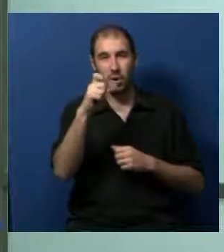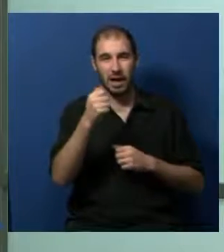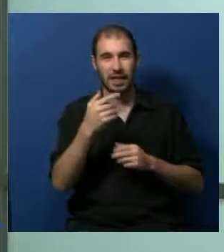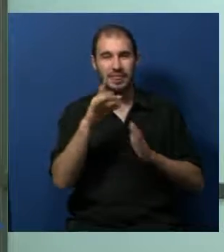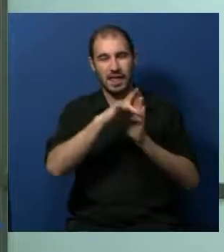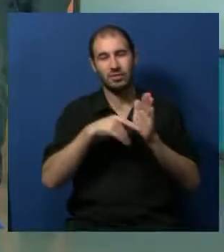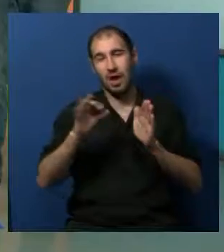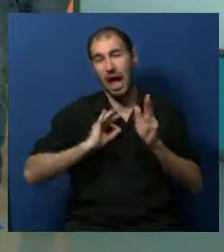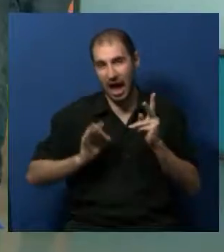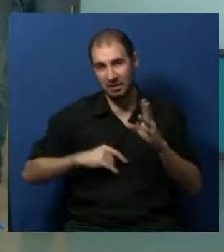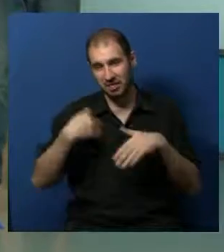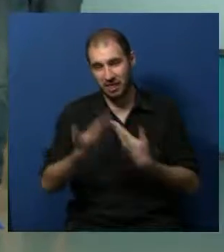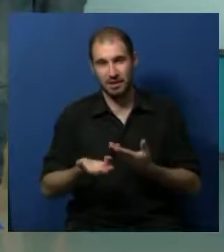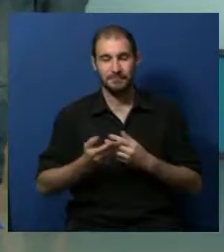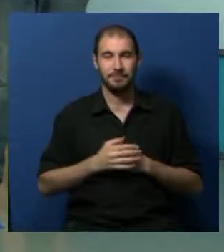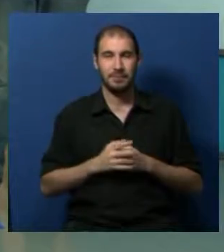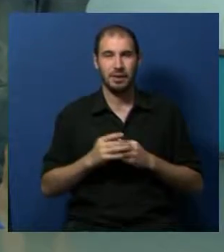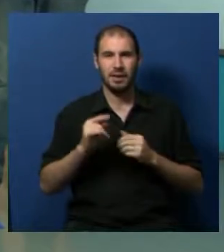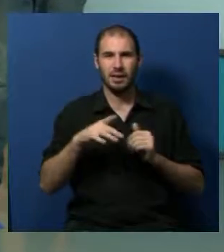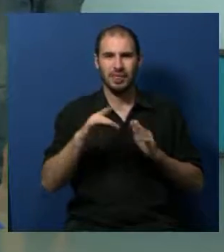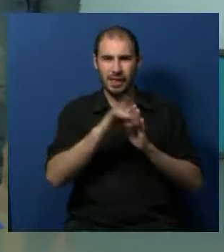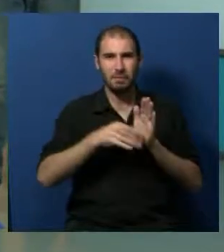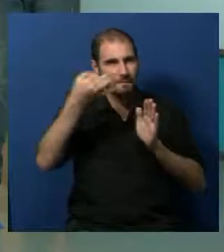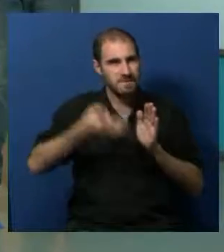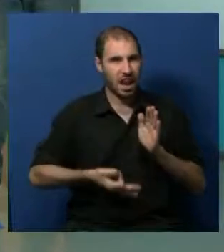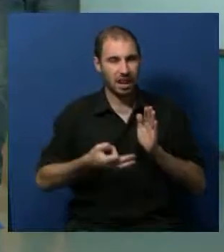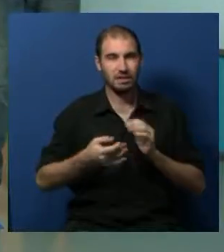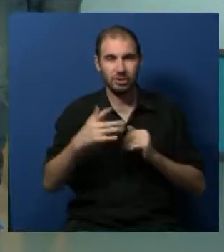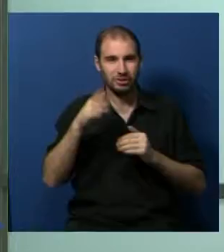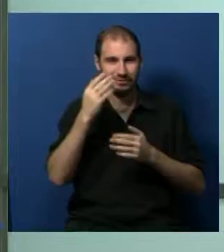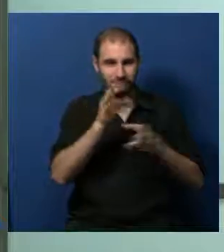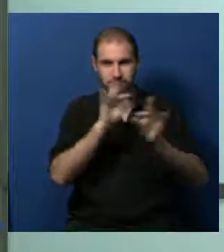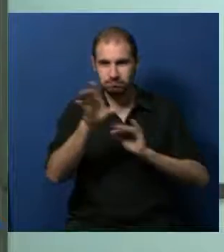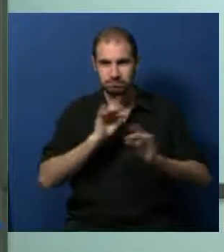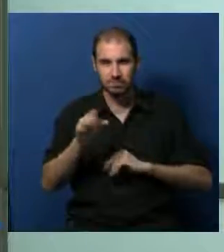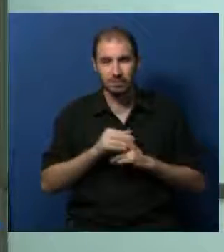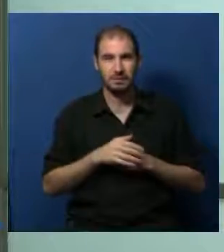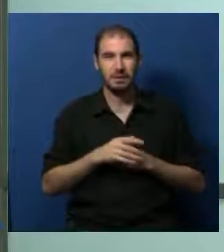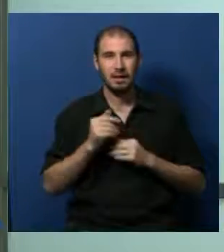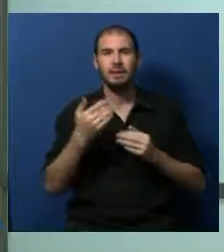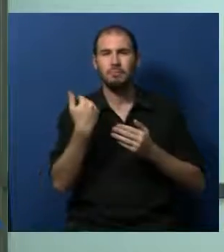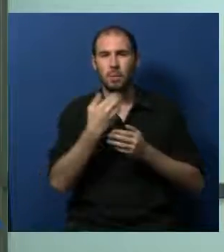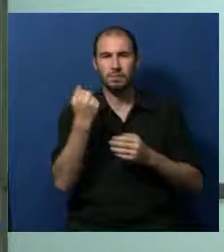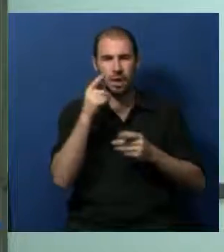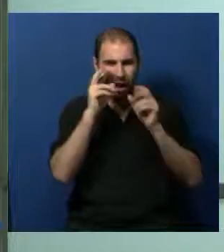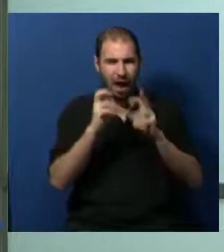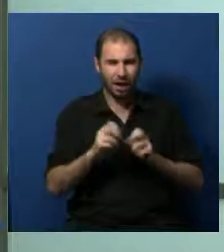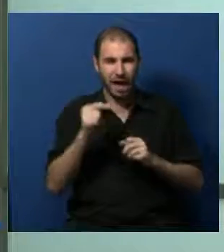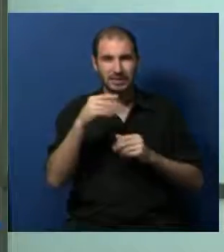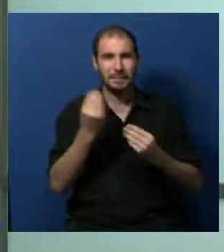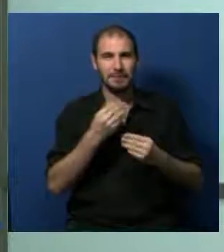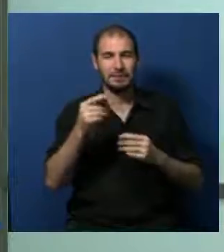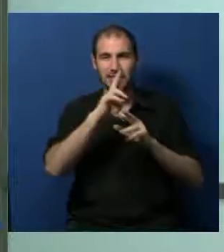datos todos los años, son bastante fieles los datos y todo el mundo los toma, ¿no?, como referencia para analizar las cosas que